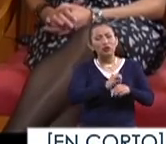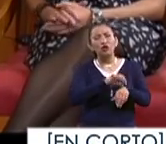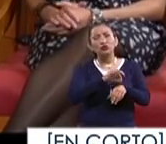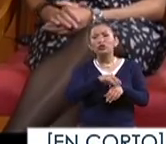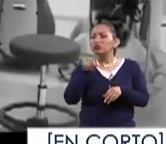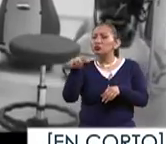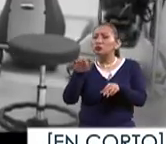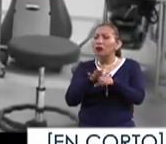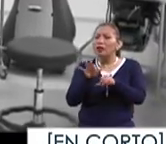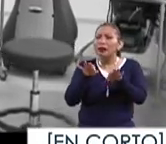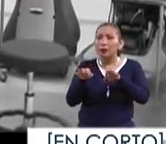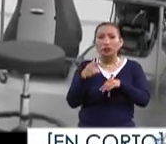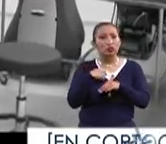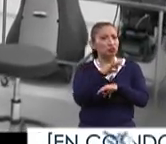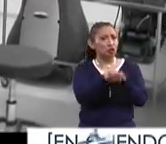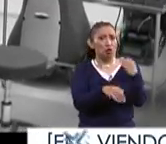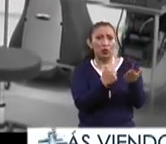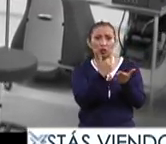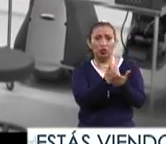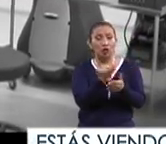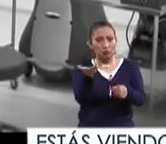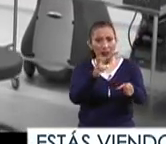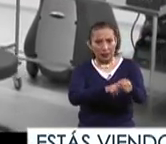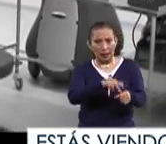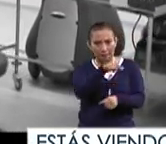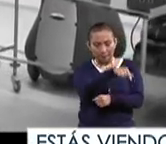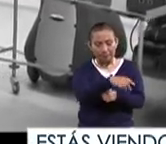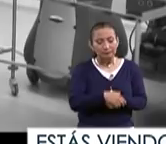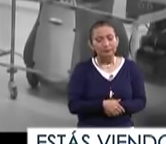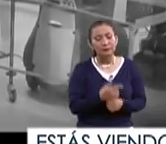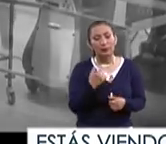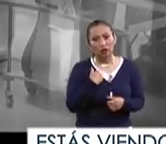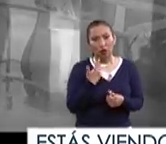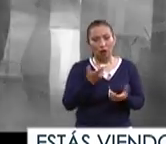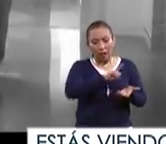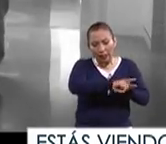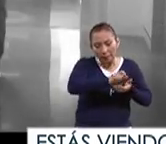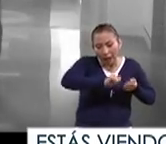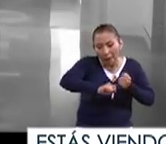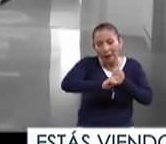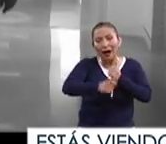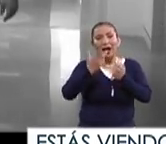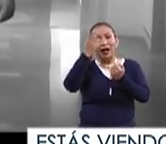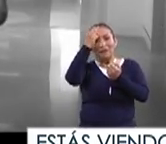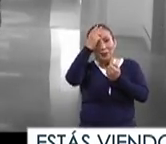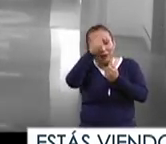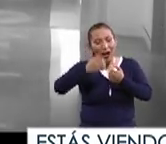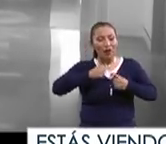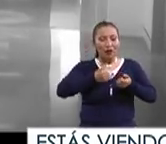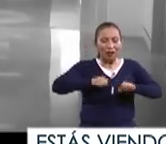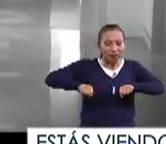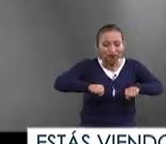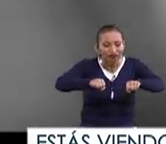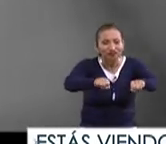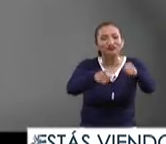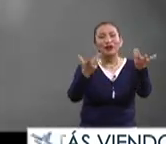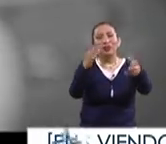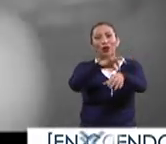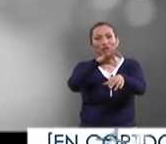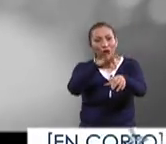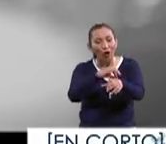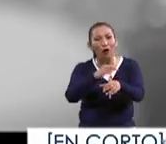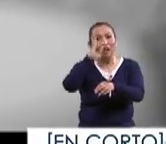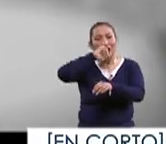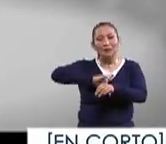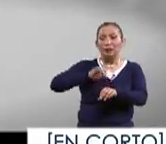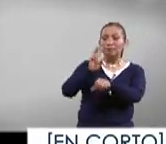trabajaba? Le hacía de todo en un sanatorio. Era afanador, enfermero, camillero, médico,